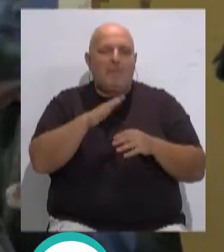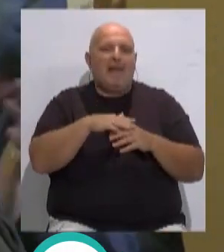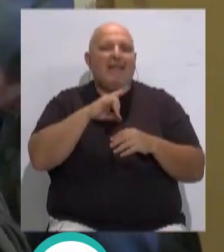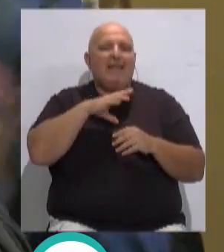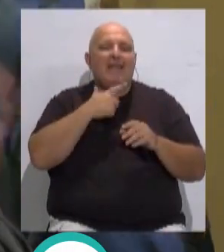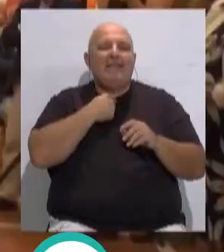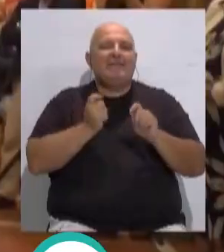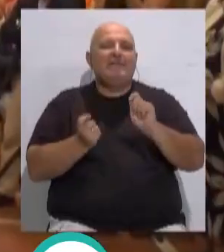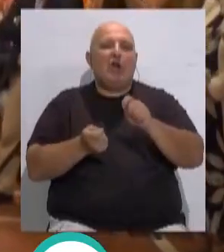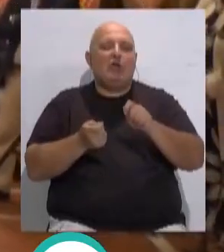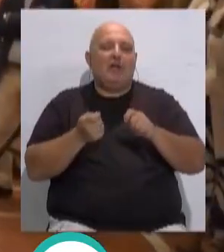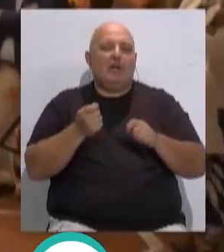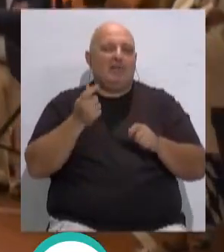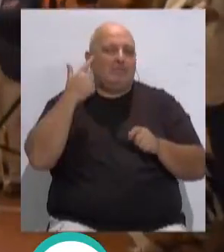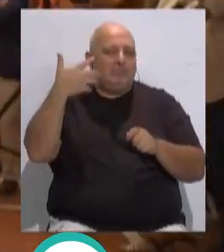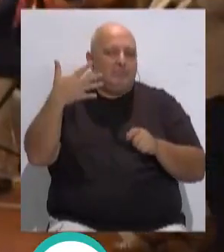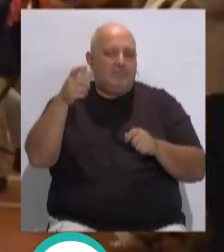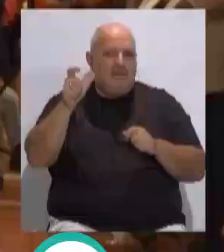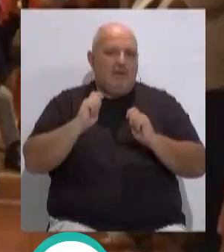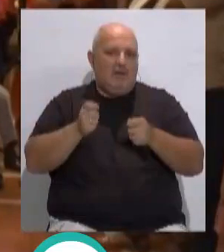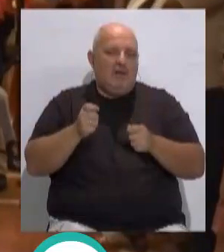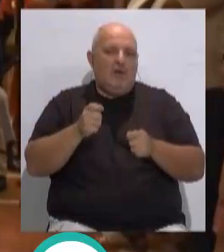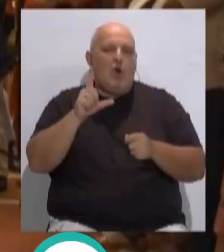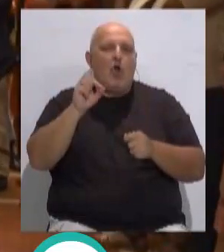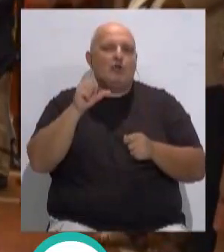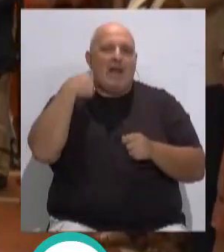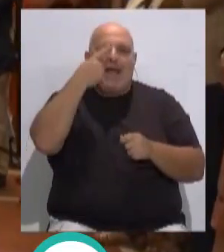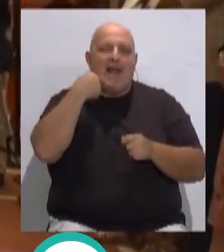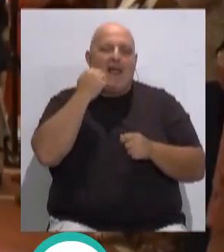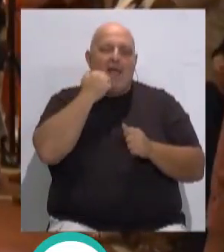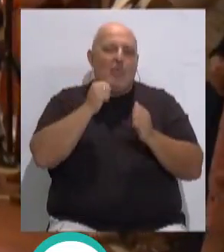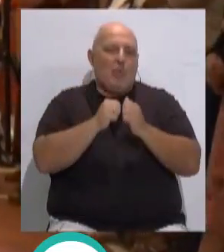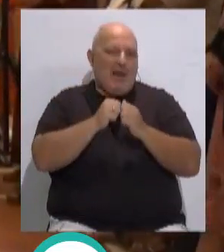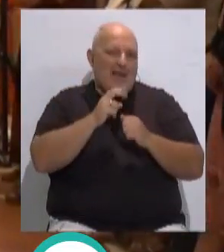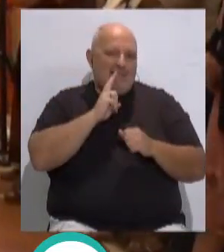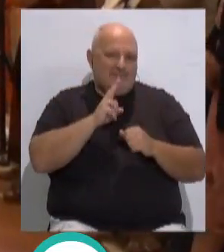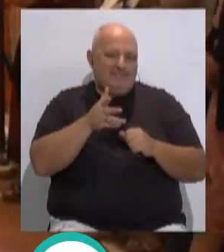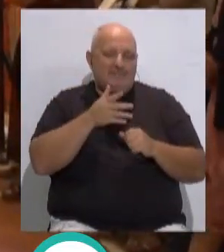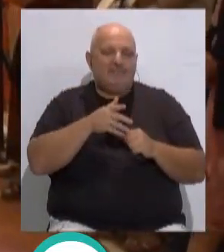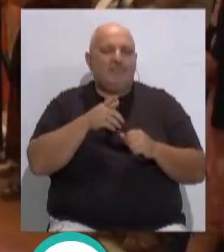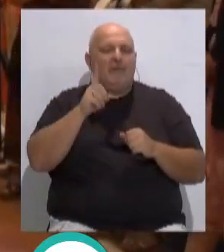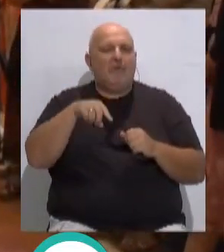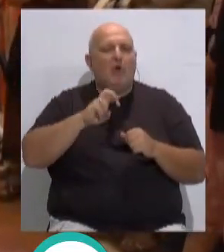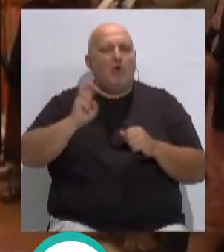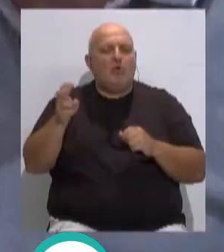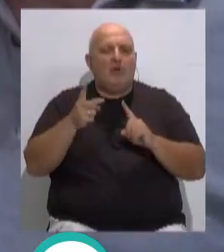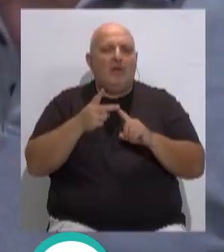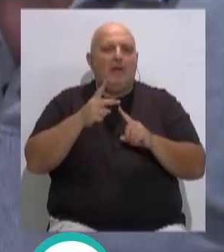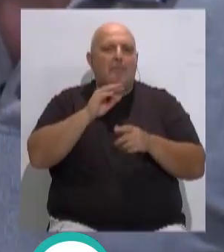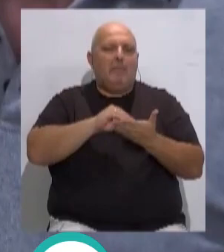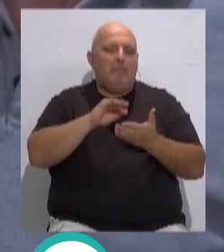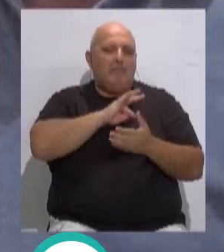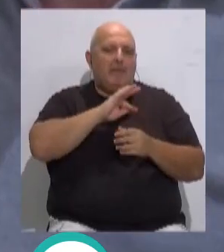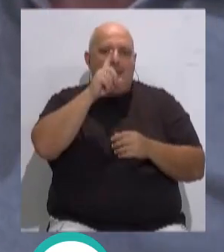para la chirigota de Sheriff, Juan Blanco y Robert Gómez, los Caradura de Cádiz. Durante esta velada también se entregó el premio Emilio López